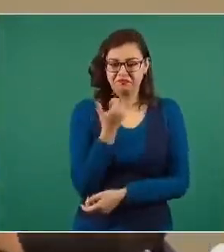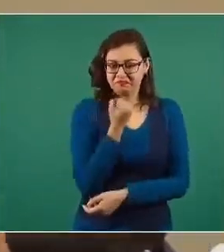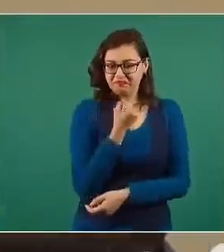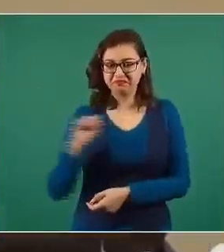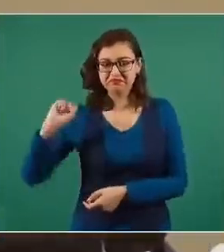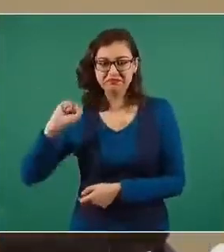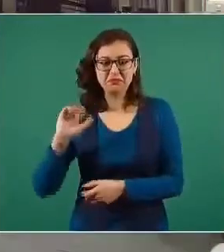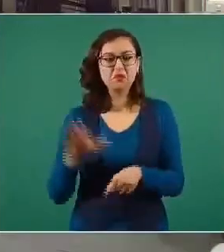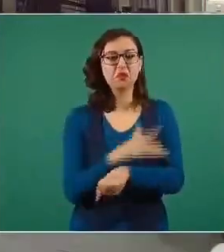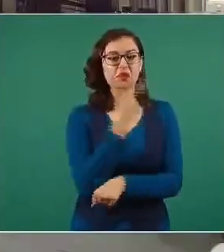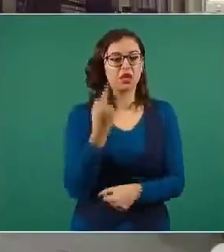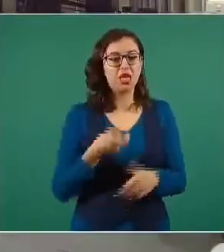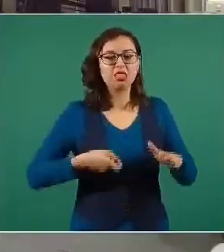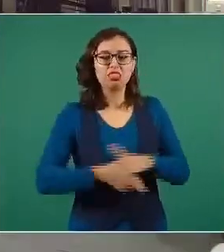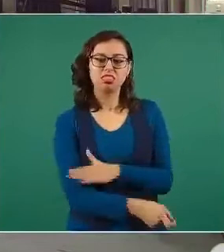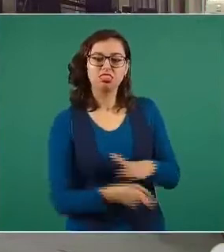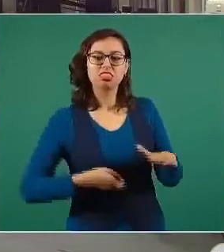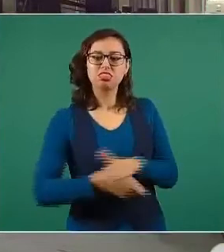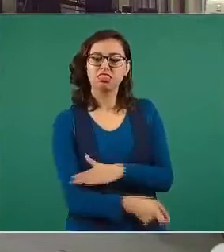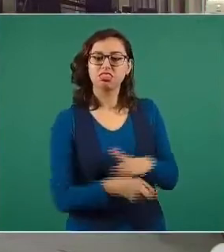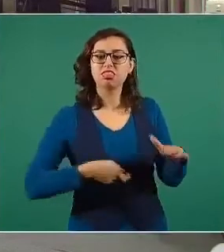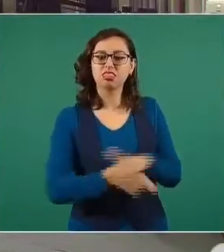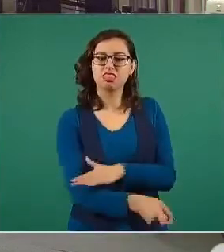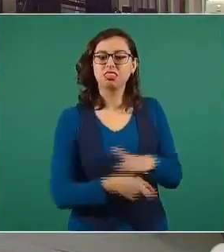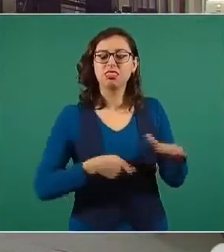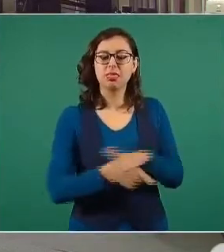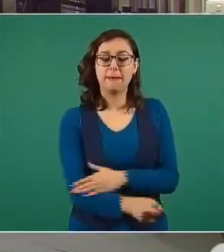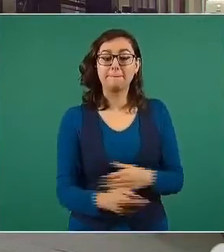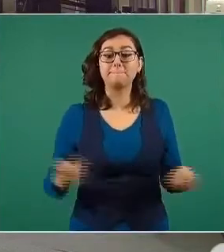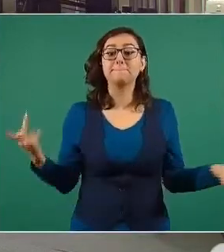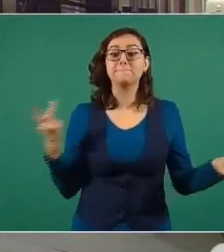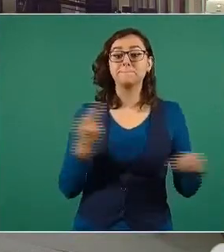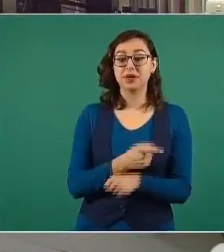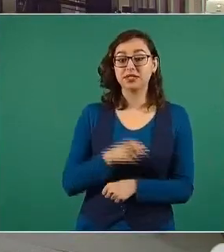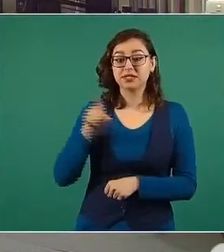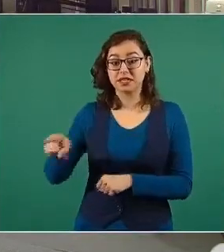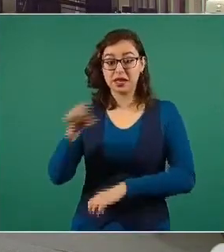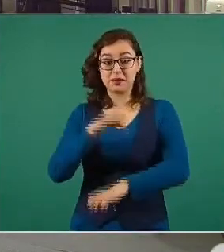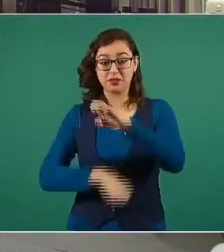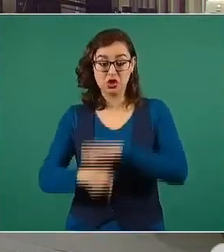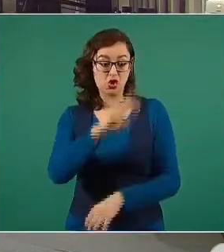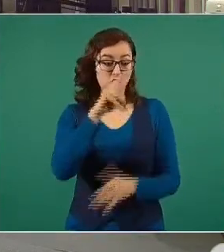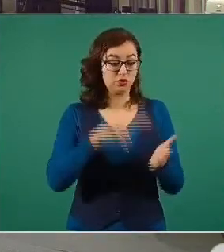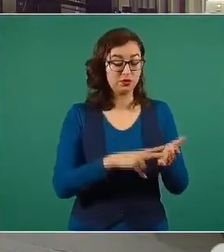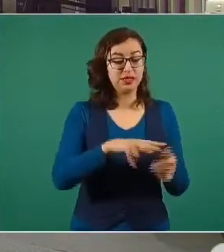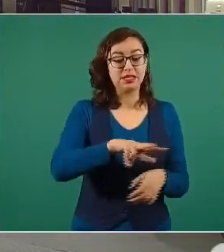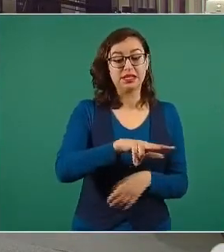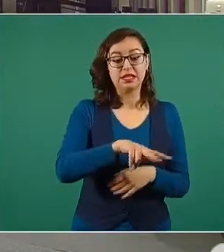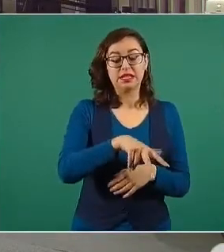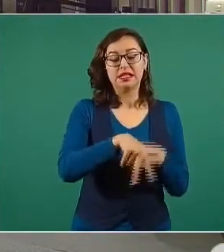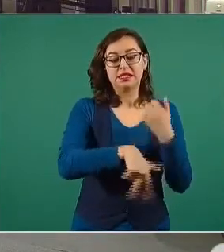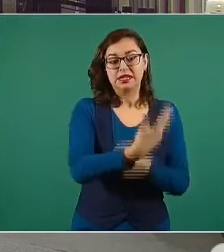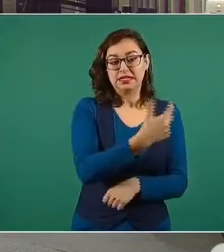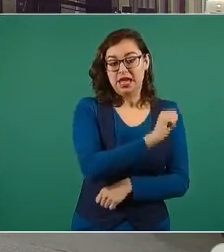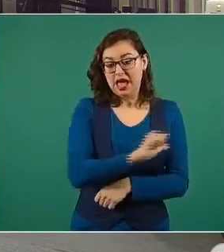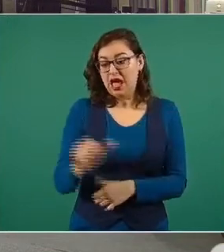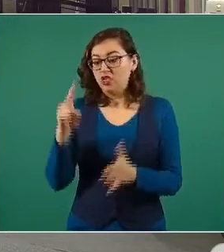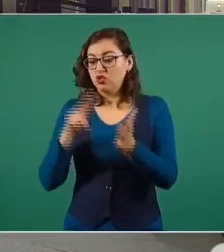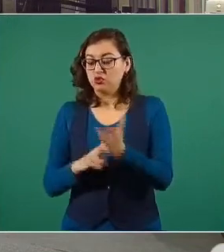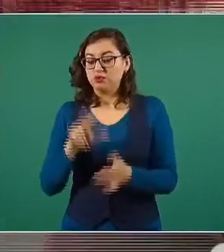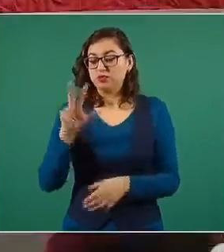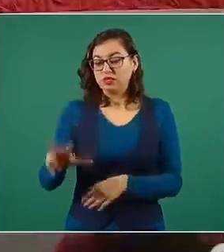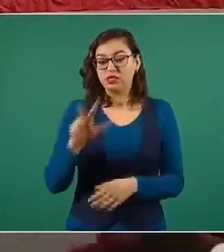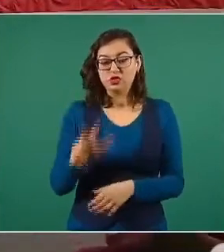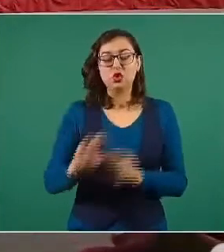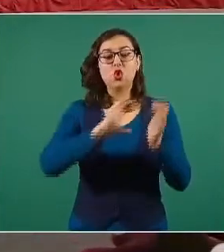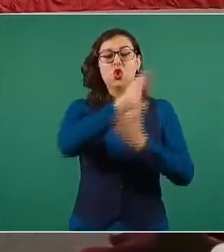empresa ACS del presidente del Real Madrid obtuvo entre 2003 y 2018 por lo menos 76 contratos